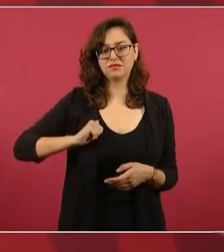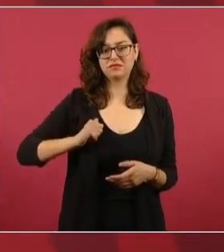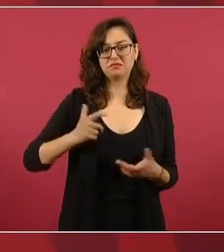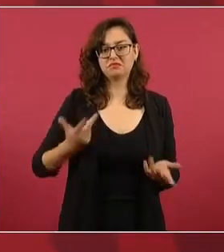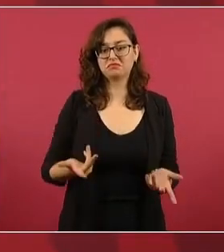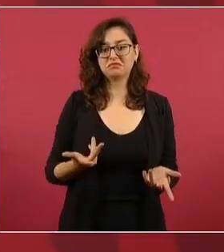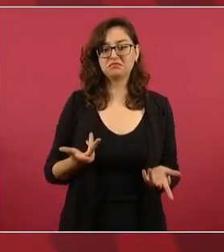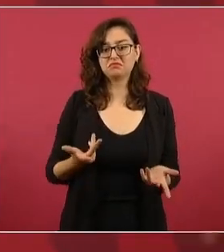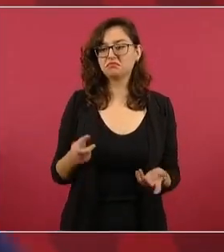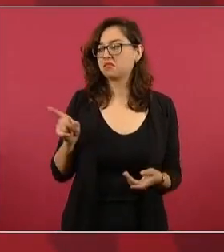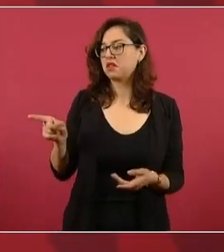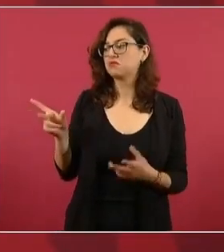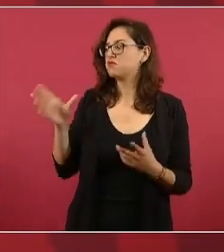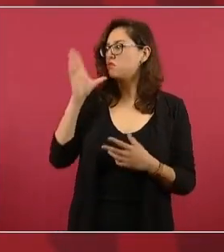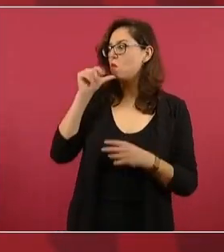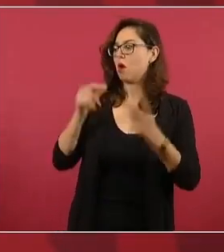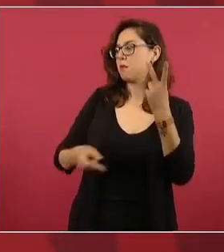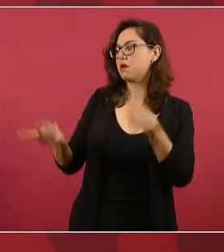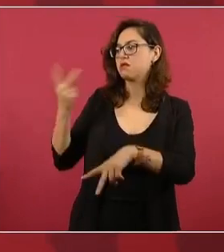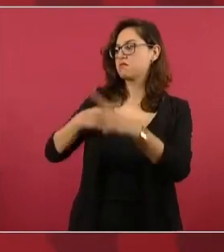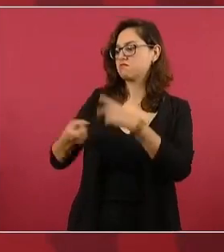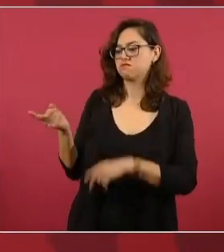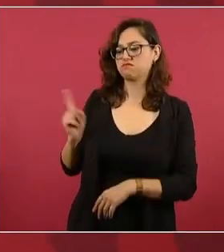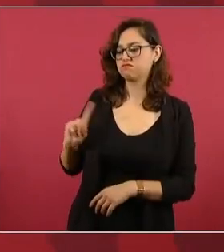se descalifique.